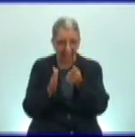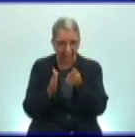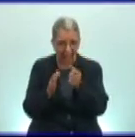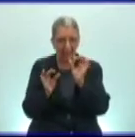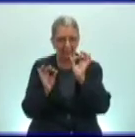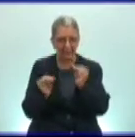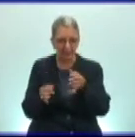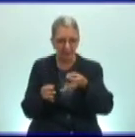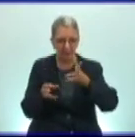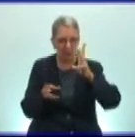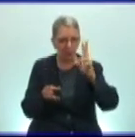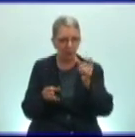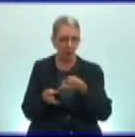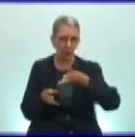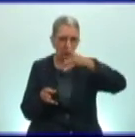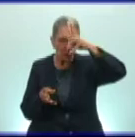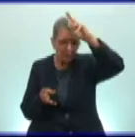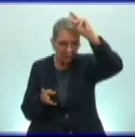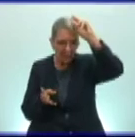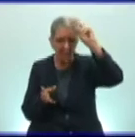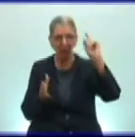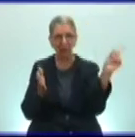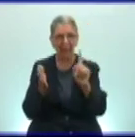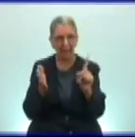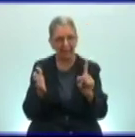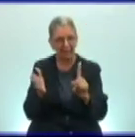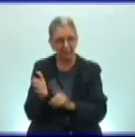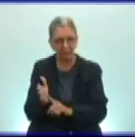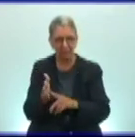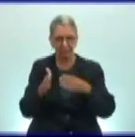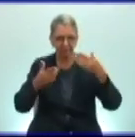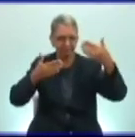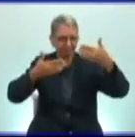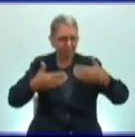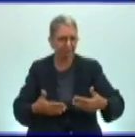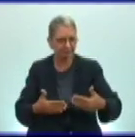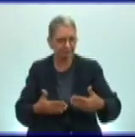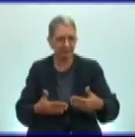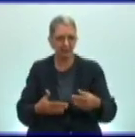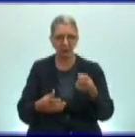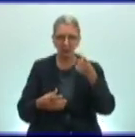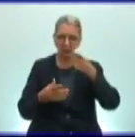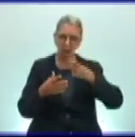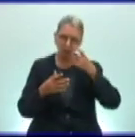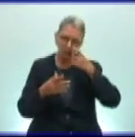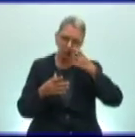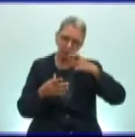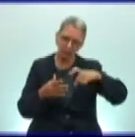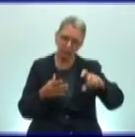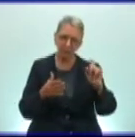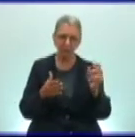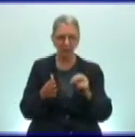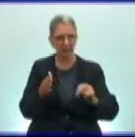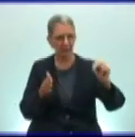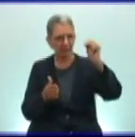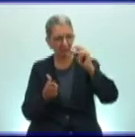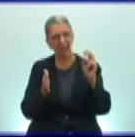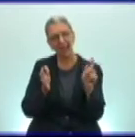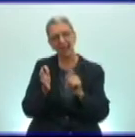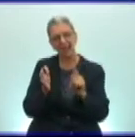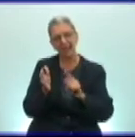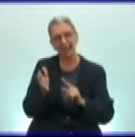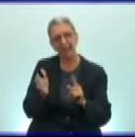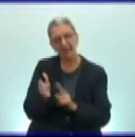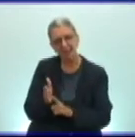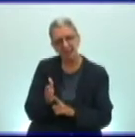número romano indica los electrones presentes en el último nivel de energía que tienen los